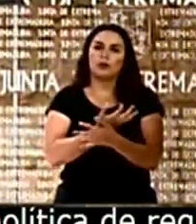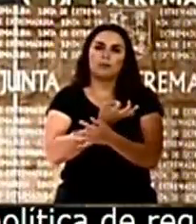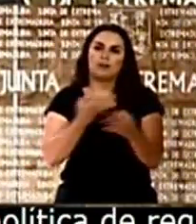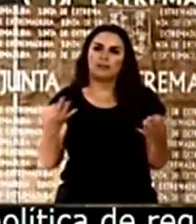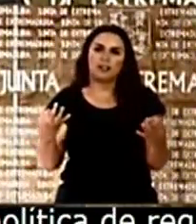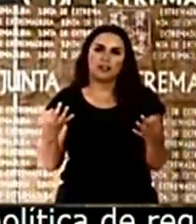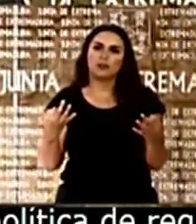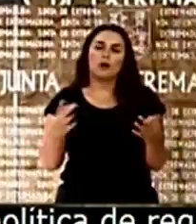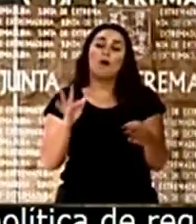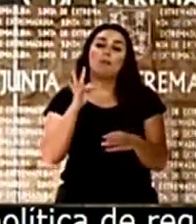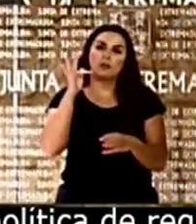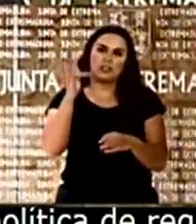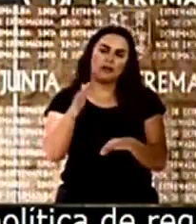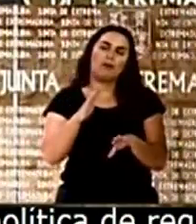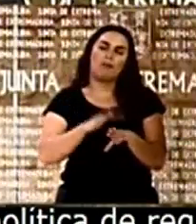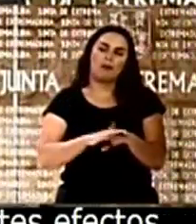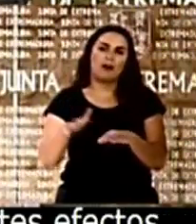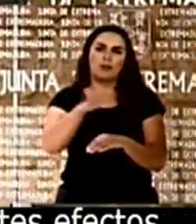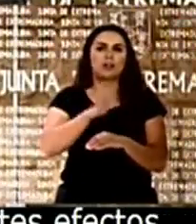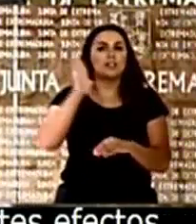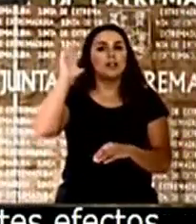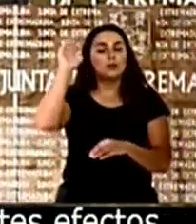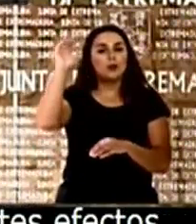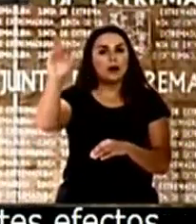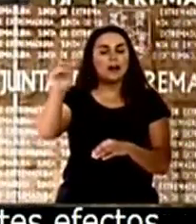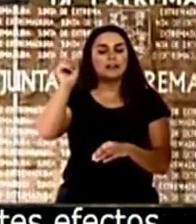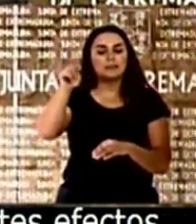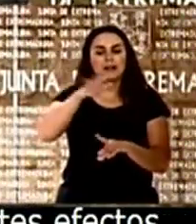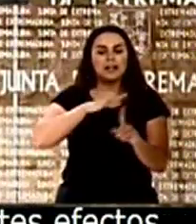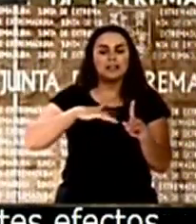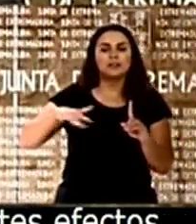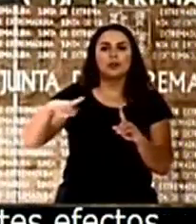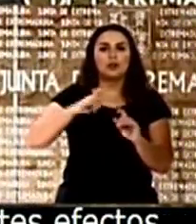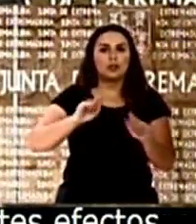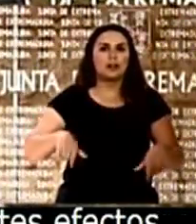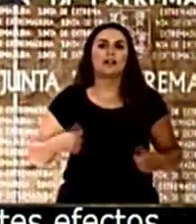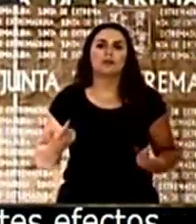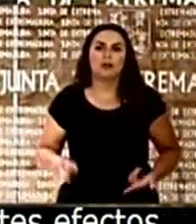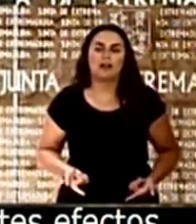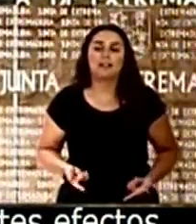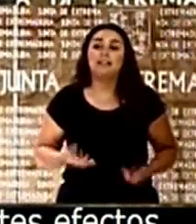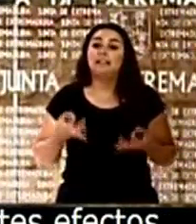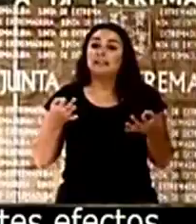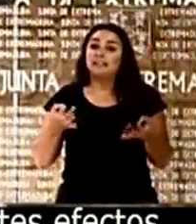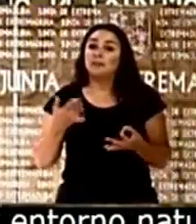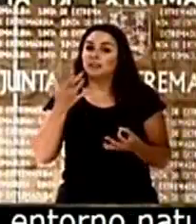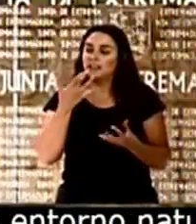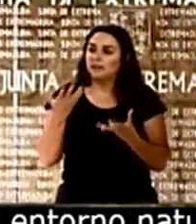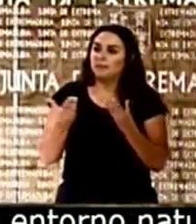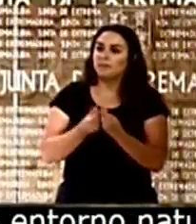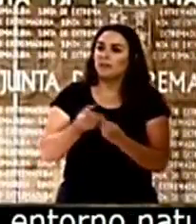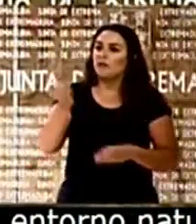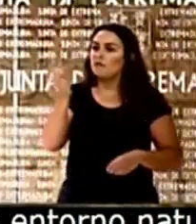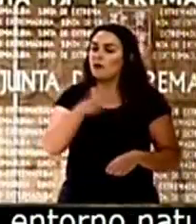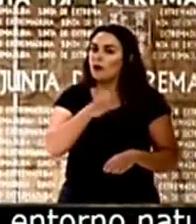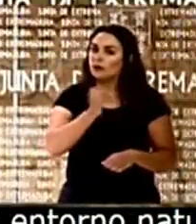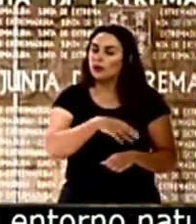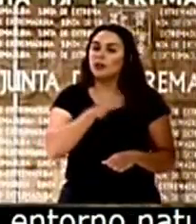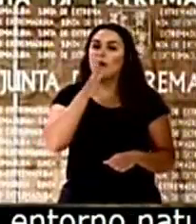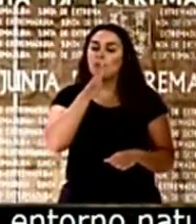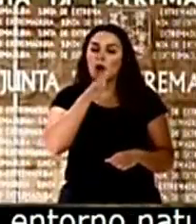y positivos en el medio rural y en nuestro entorno natural, siempre y cuando venga acompañado de fondos por parte del